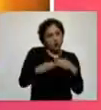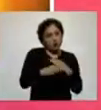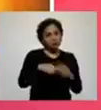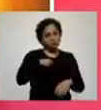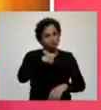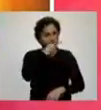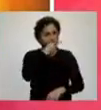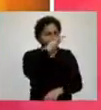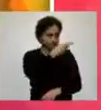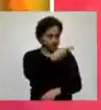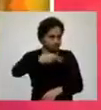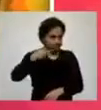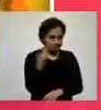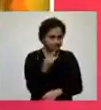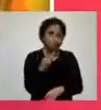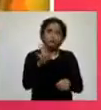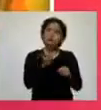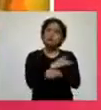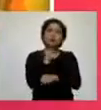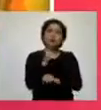saber. Imagínense que...